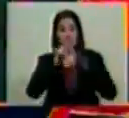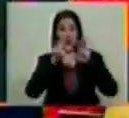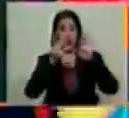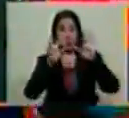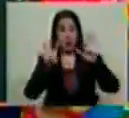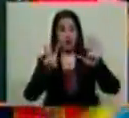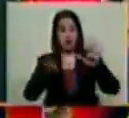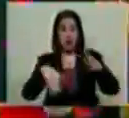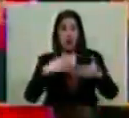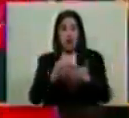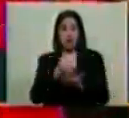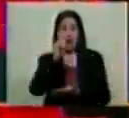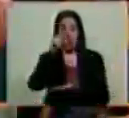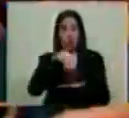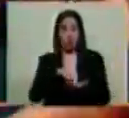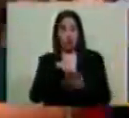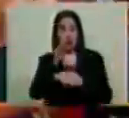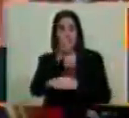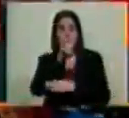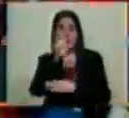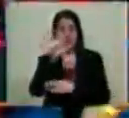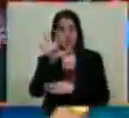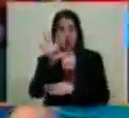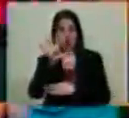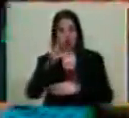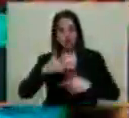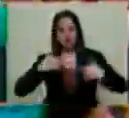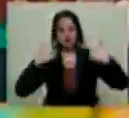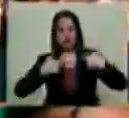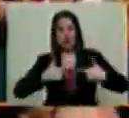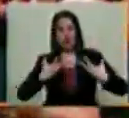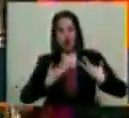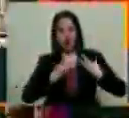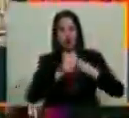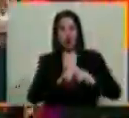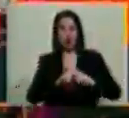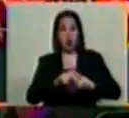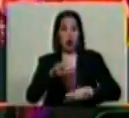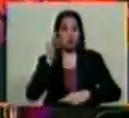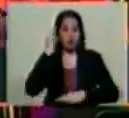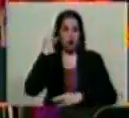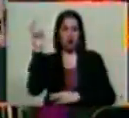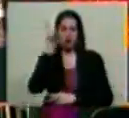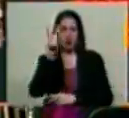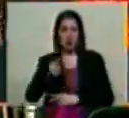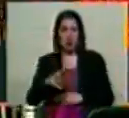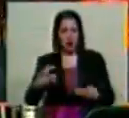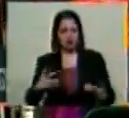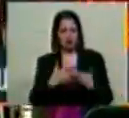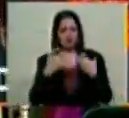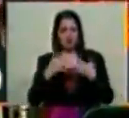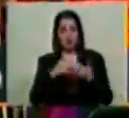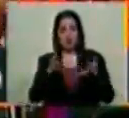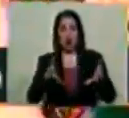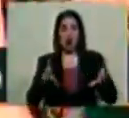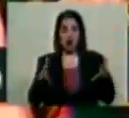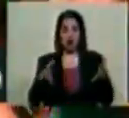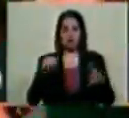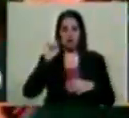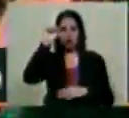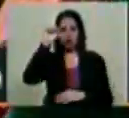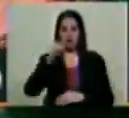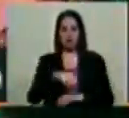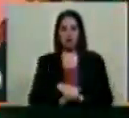2019-2025. Me resteo con las mujeres de Venezuela y vamos a la batalla, vamos a la victoria,